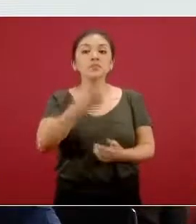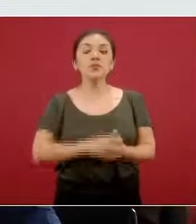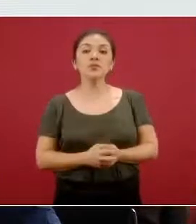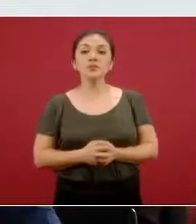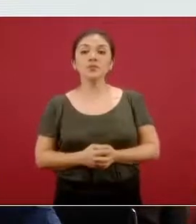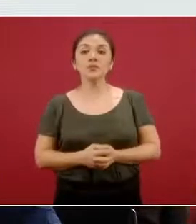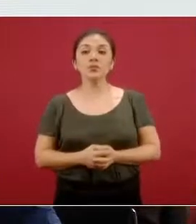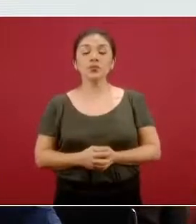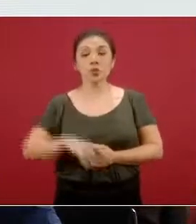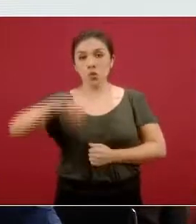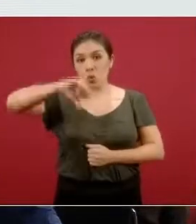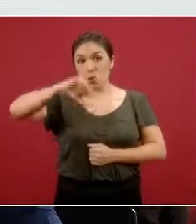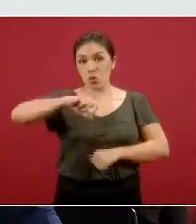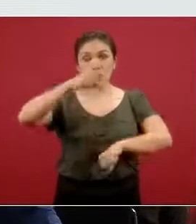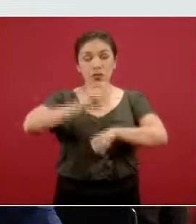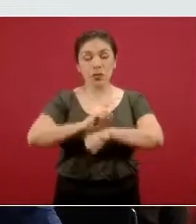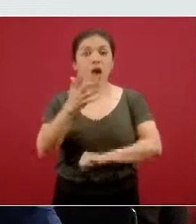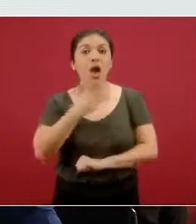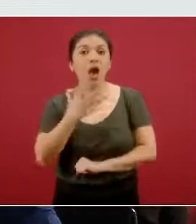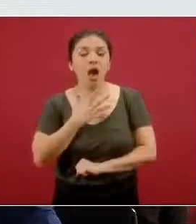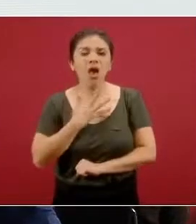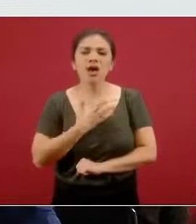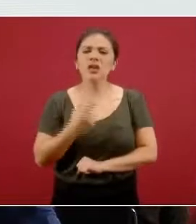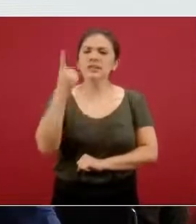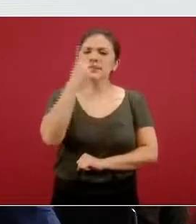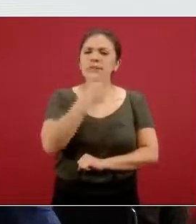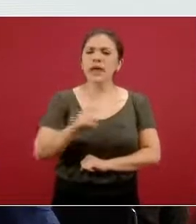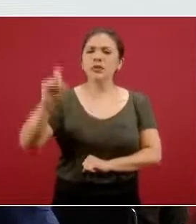que para el día de hoy se tendrían